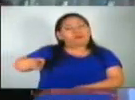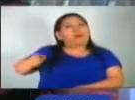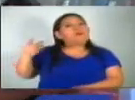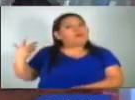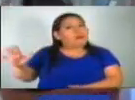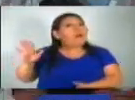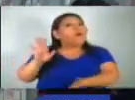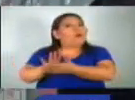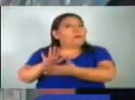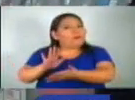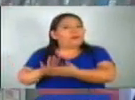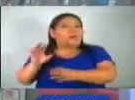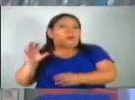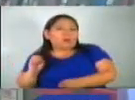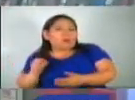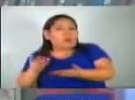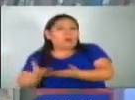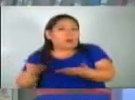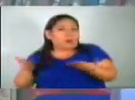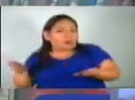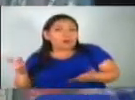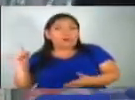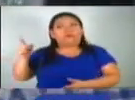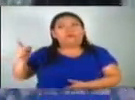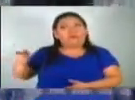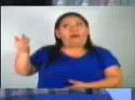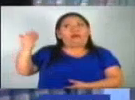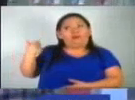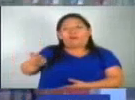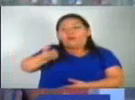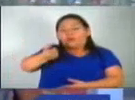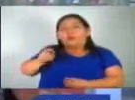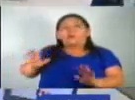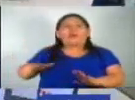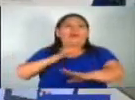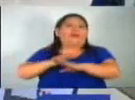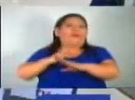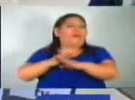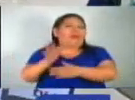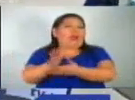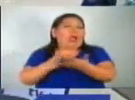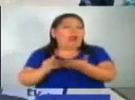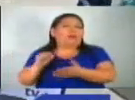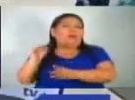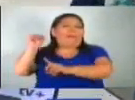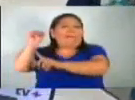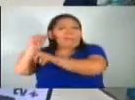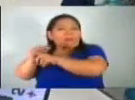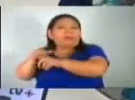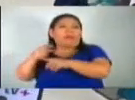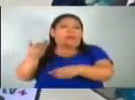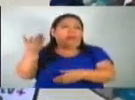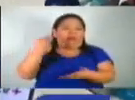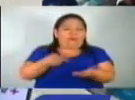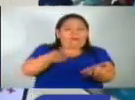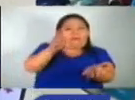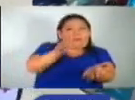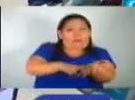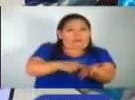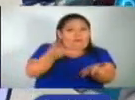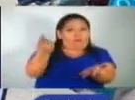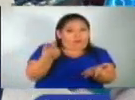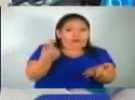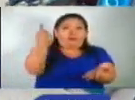contratación o el otorgamiento de productos o servicios. Esto para evitar algún tipo de estafa o contratos que no fueron autorizados bajo firma